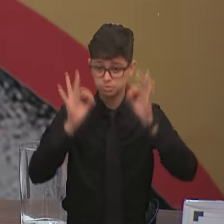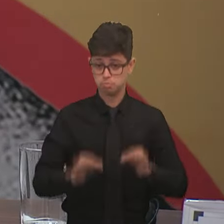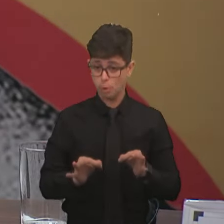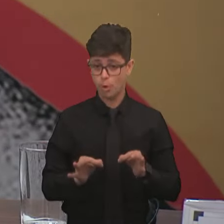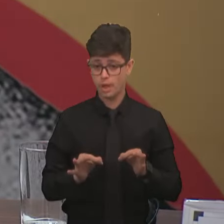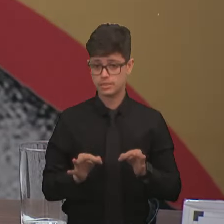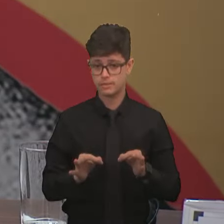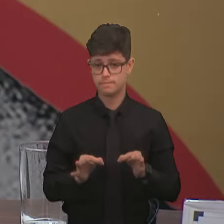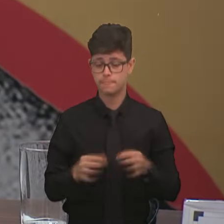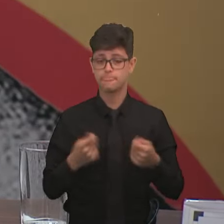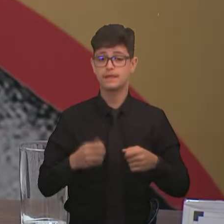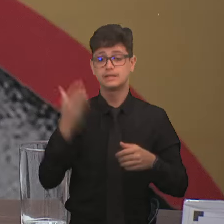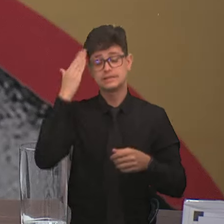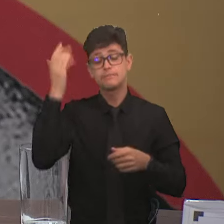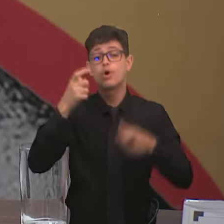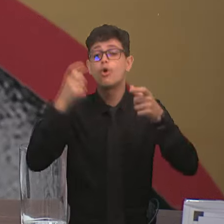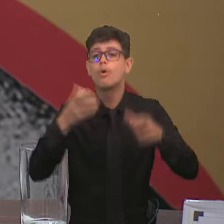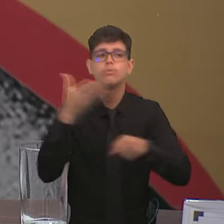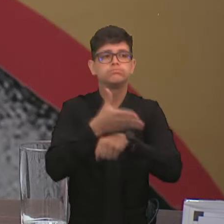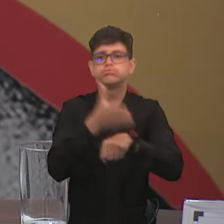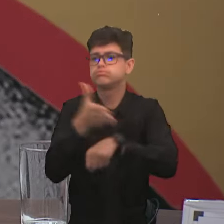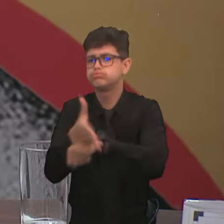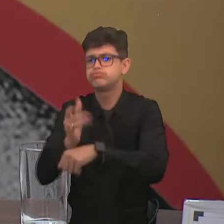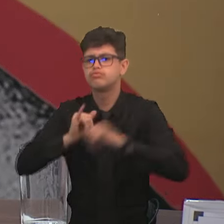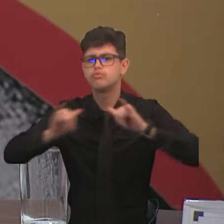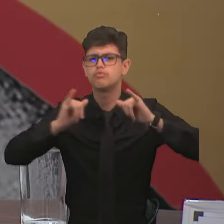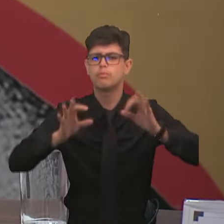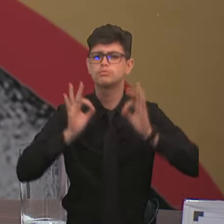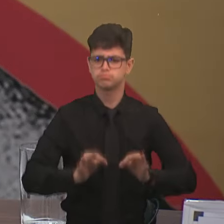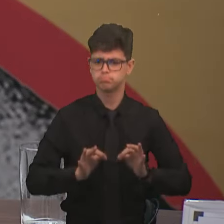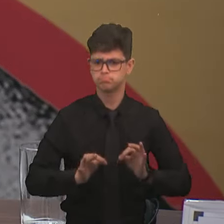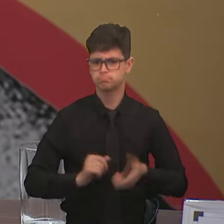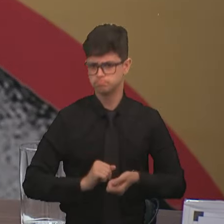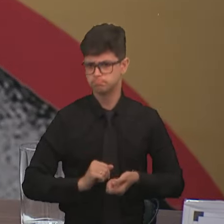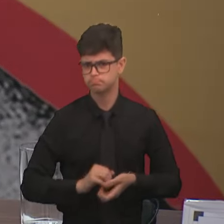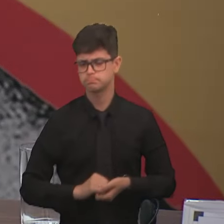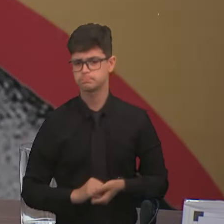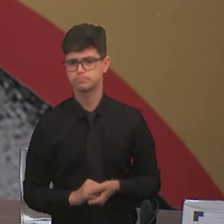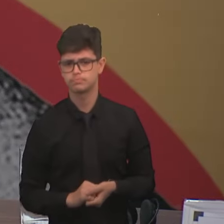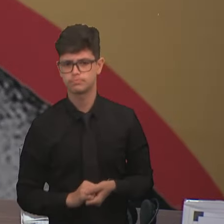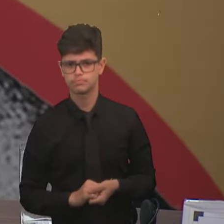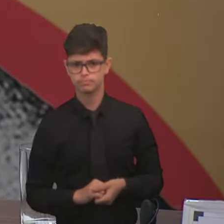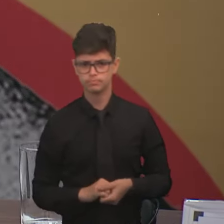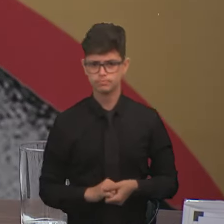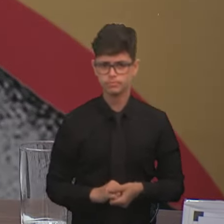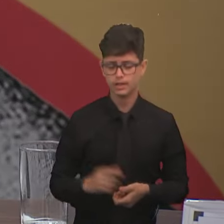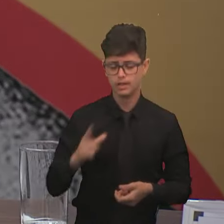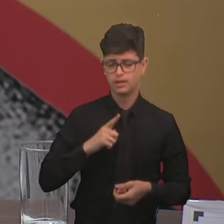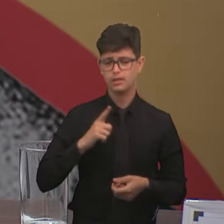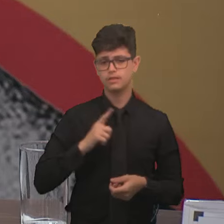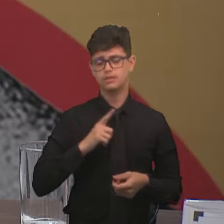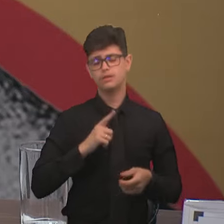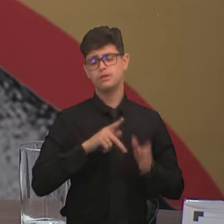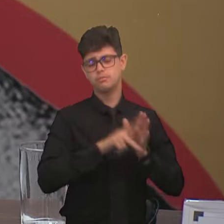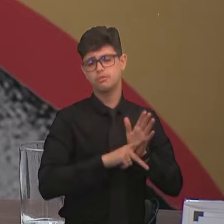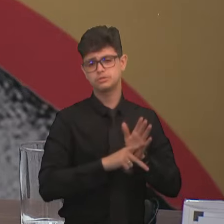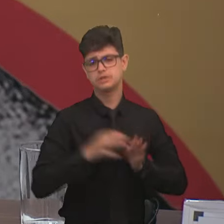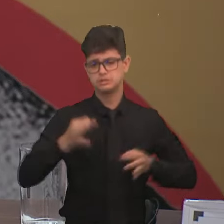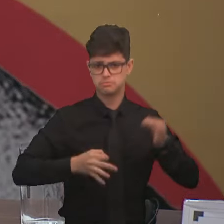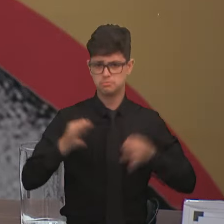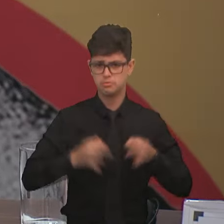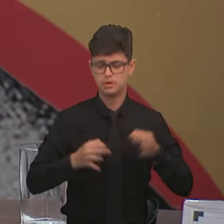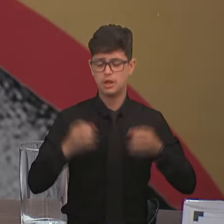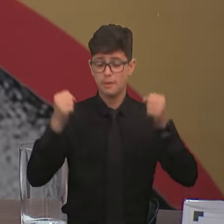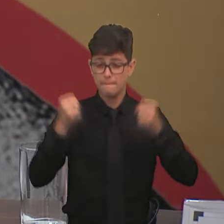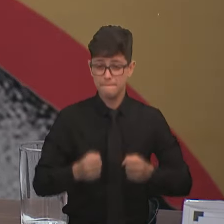consecuencias, incluyendo la erosión de confianza del público, los medios y las noticias y en los procesos políticos, pueden